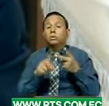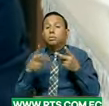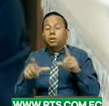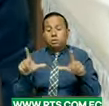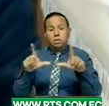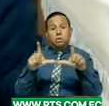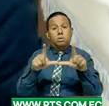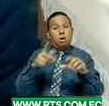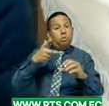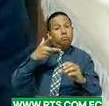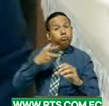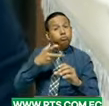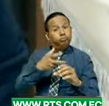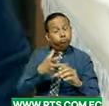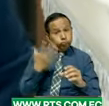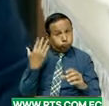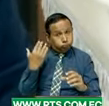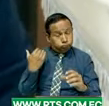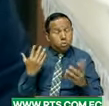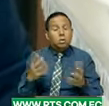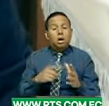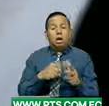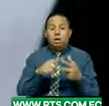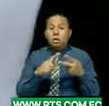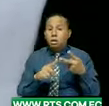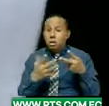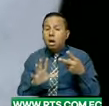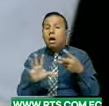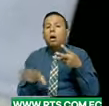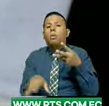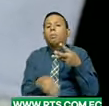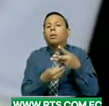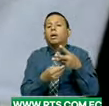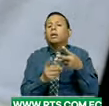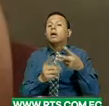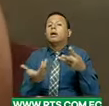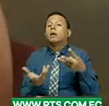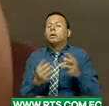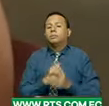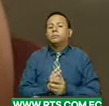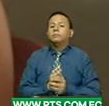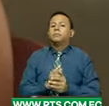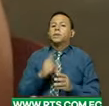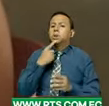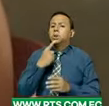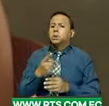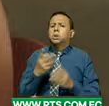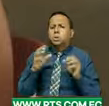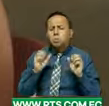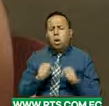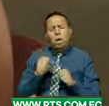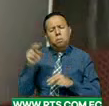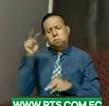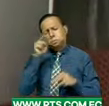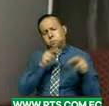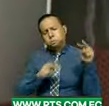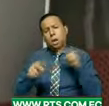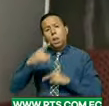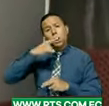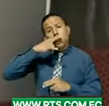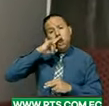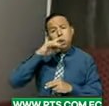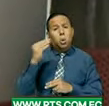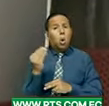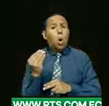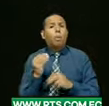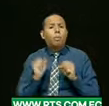la última dosis máximo 14 días. Además, el Ministerio de Salud analiza incluir a niños y adolescentes en el plan de inmunización